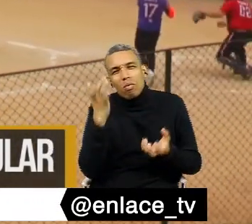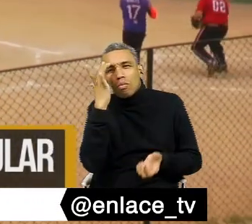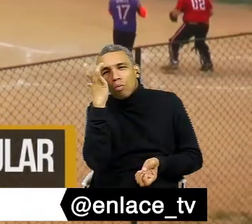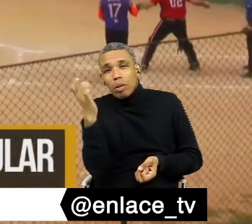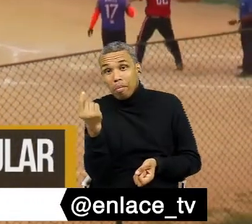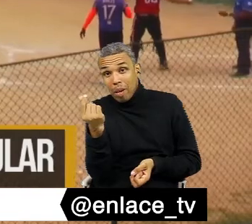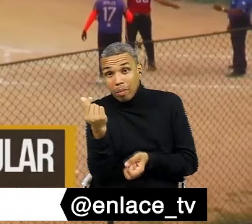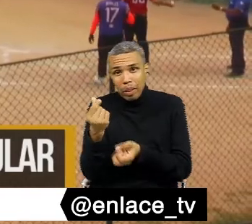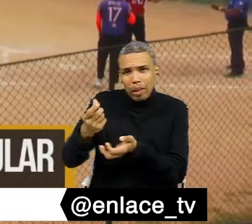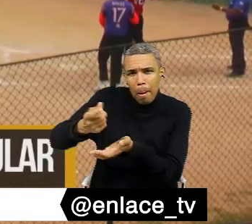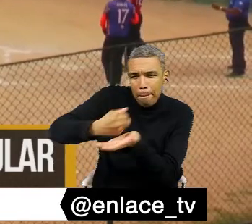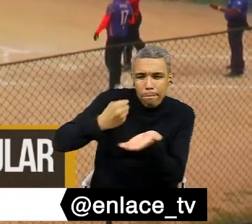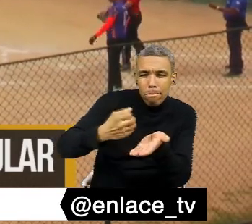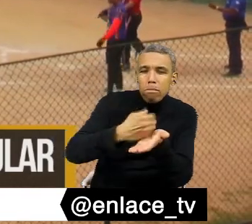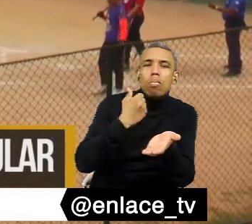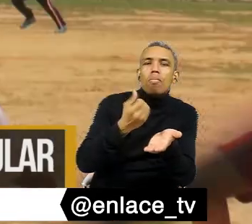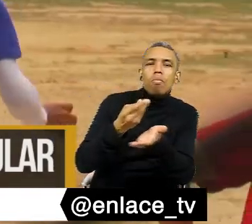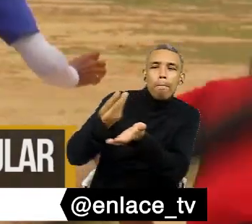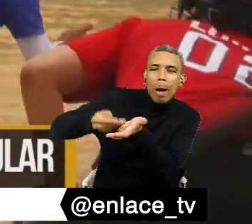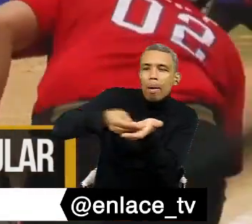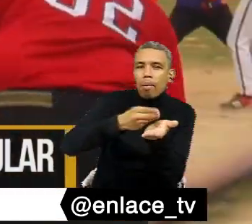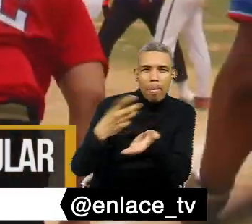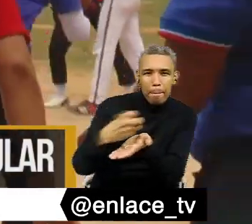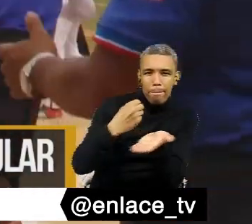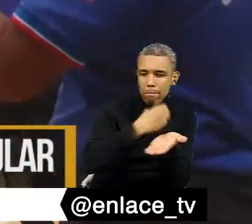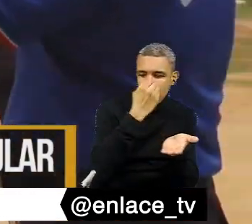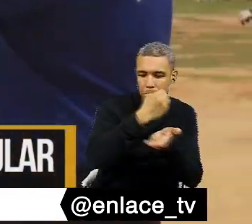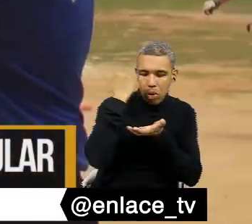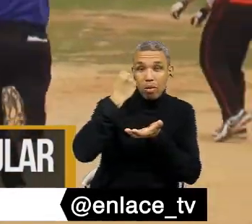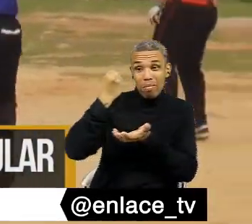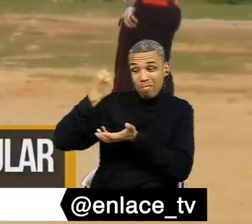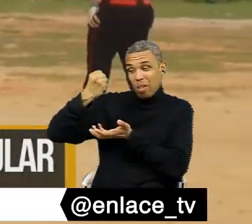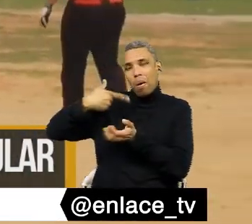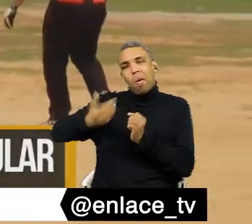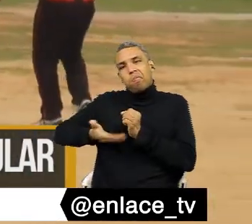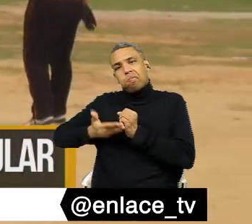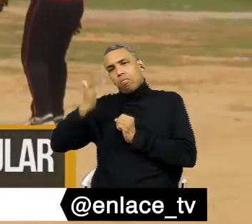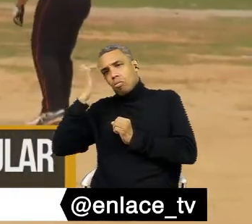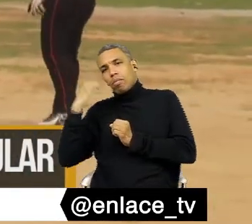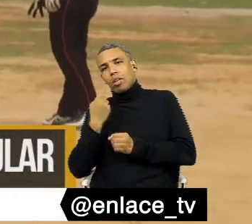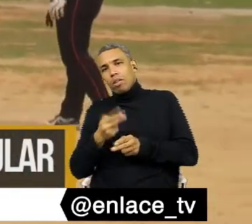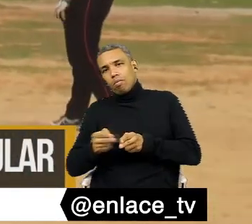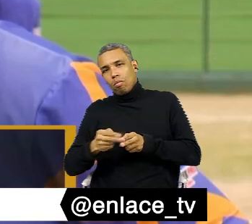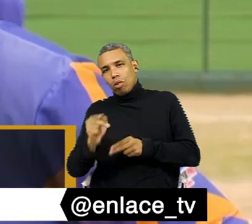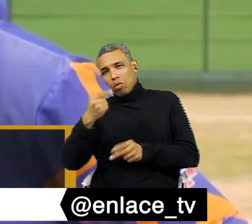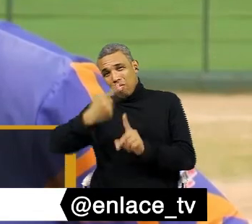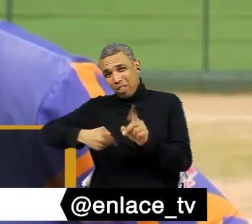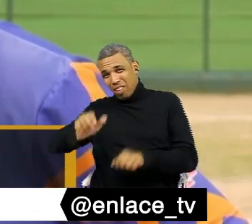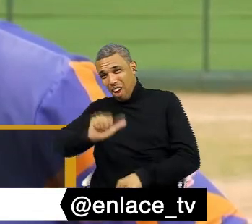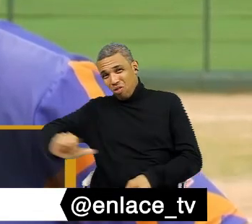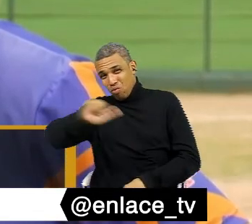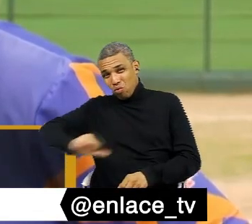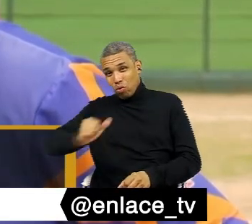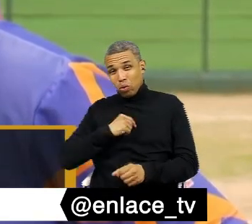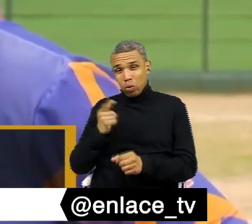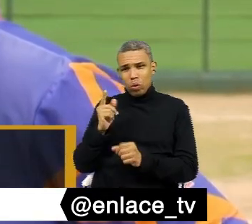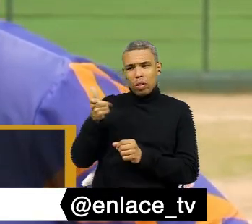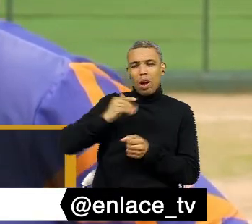económicos para así poder representar a Barranca Bermeja en un cuadrangular nacional en Barranquilla en agosto próximo. El día de hoy tenemos